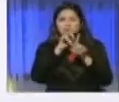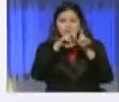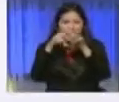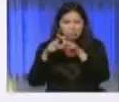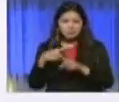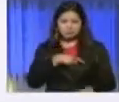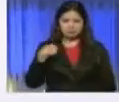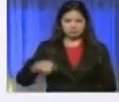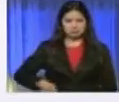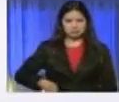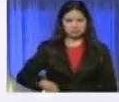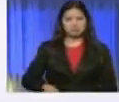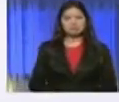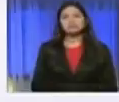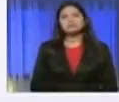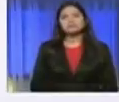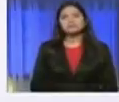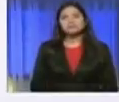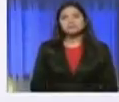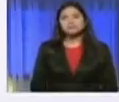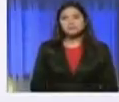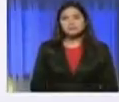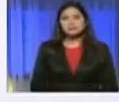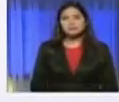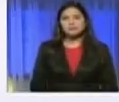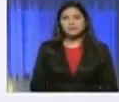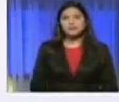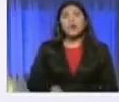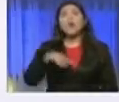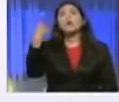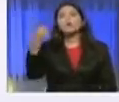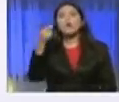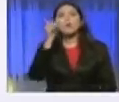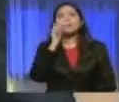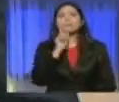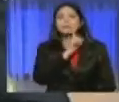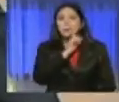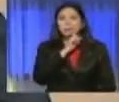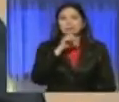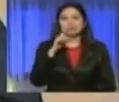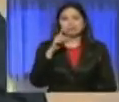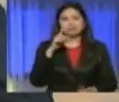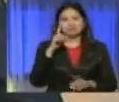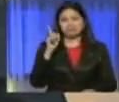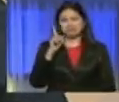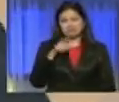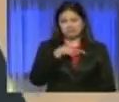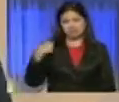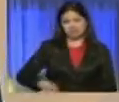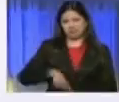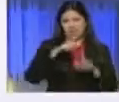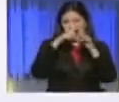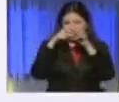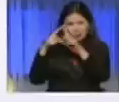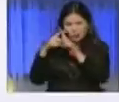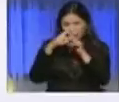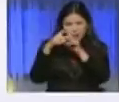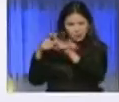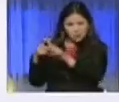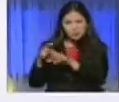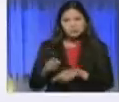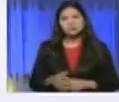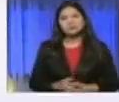Compañero Su Chi Chen, gran amigo, intelectual. Y la compañera Chen Hui